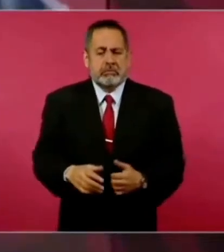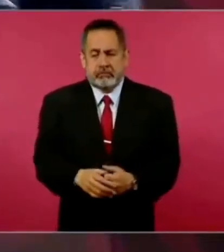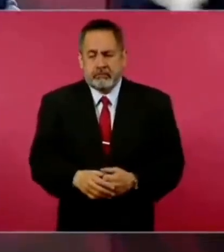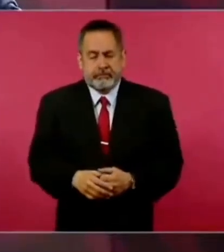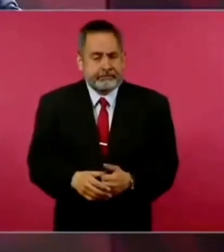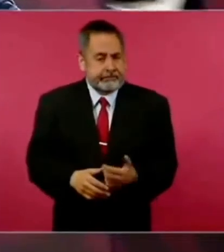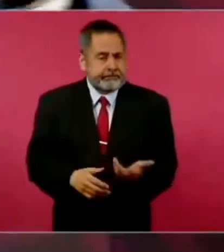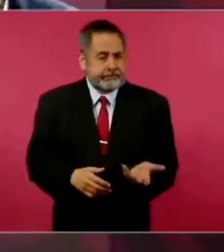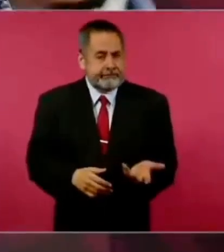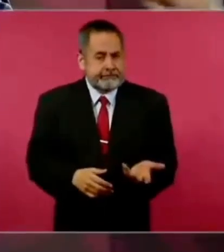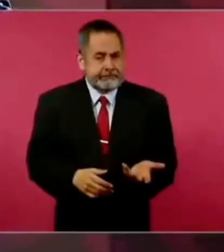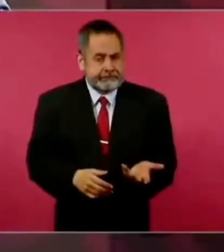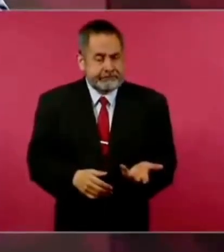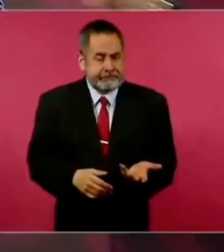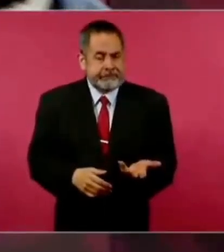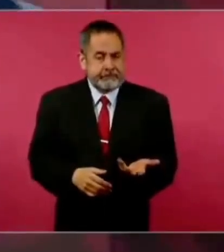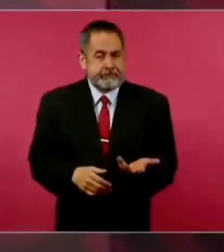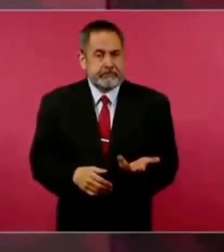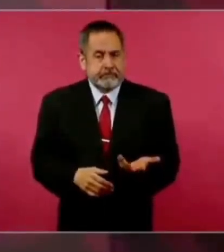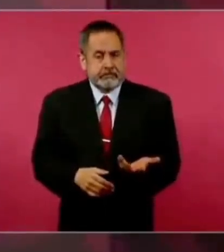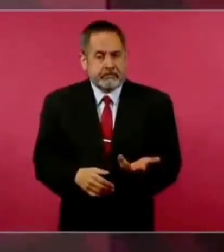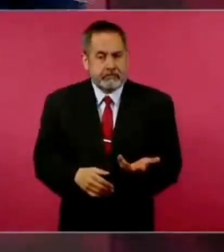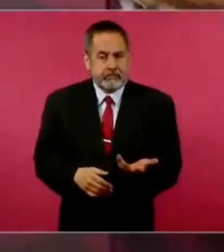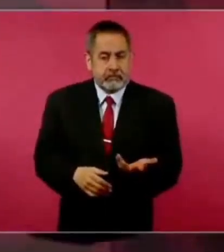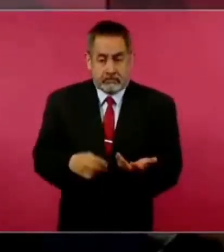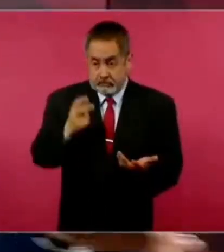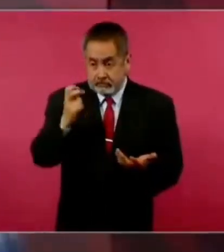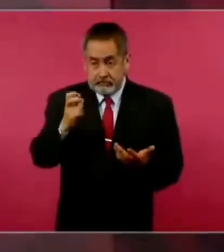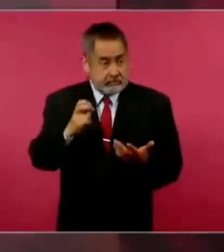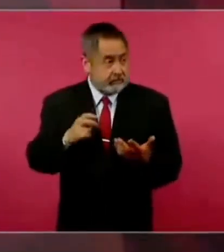No quiere decir que ya con eso